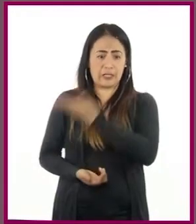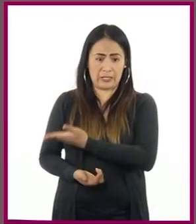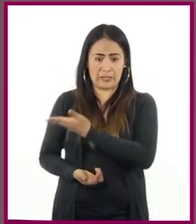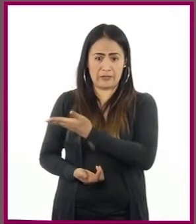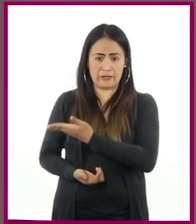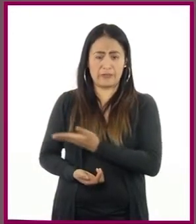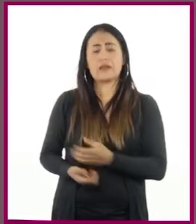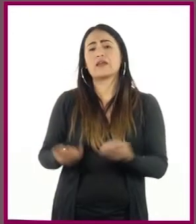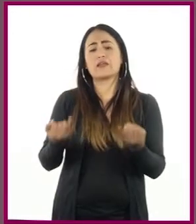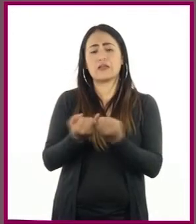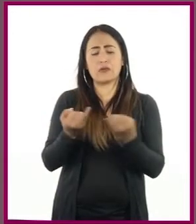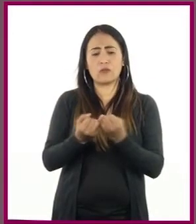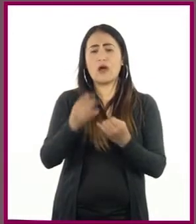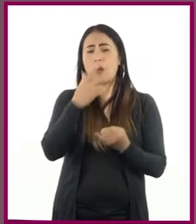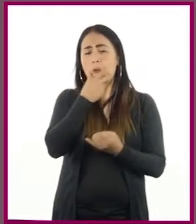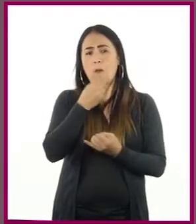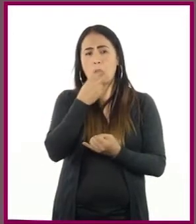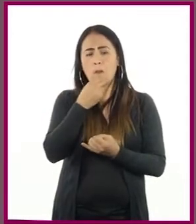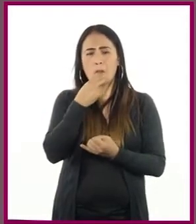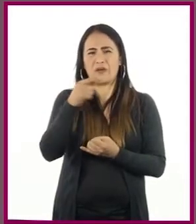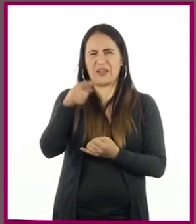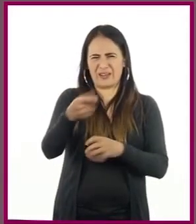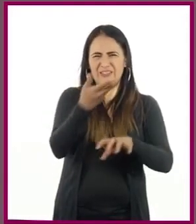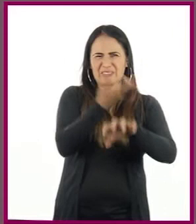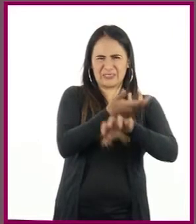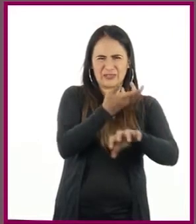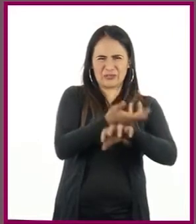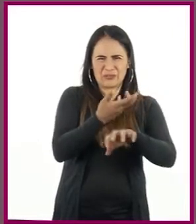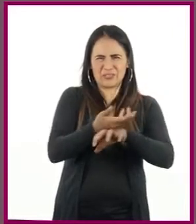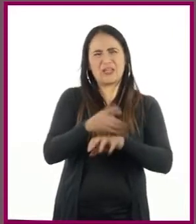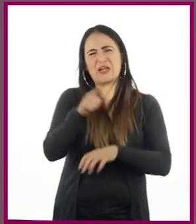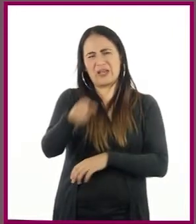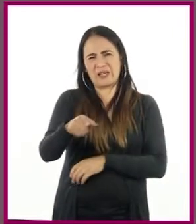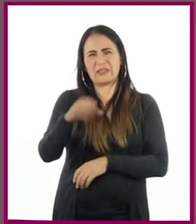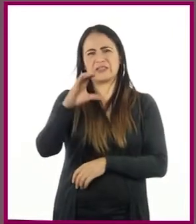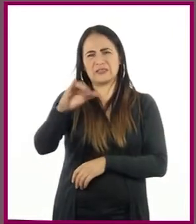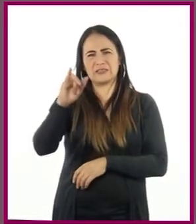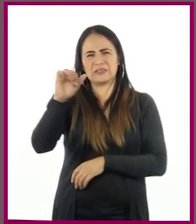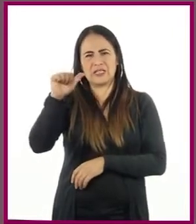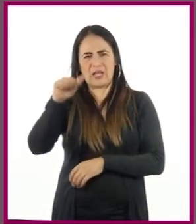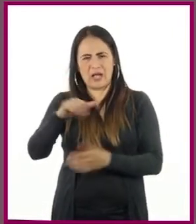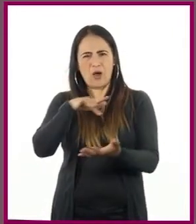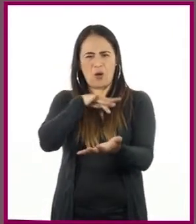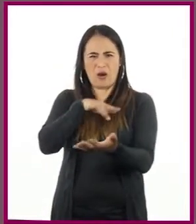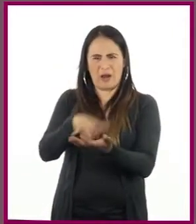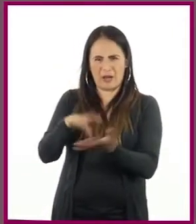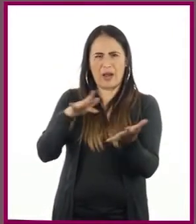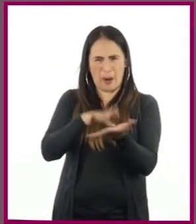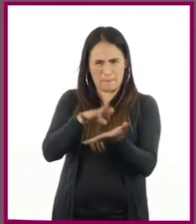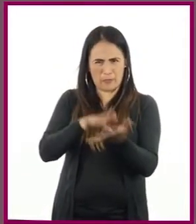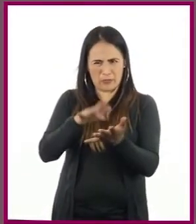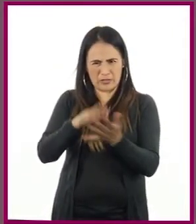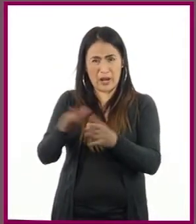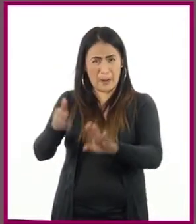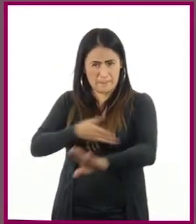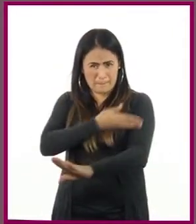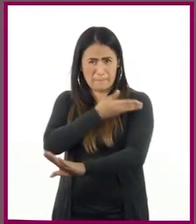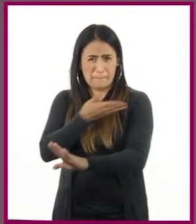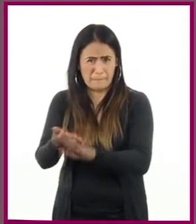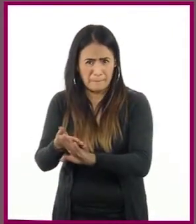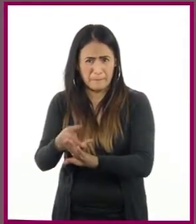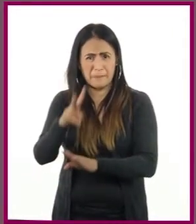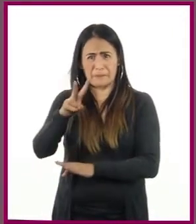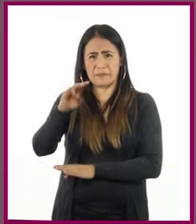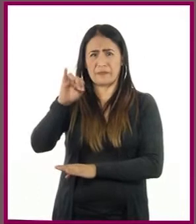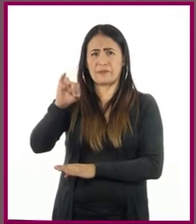de la estadounidense Agencia Central de Inteligencia, CIA, dio un golpe de Estado en Vietnam del Sur, que impuso una